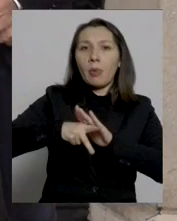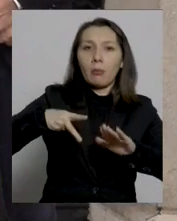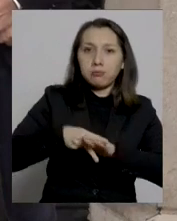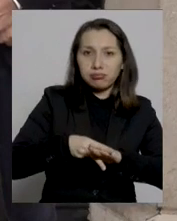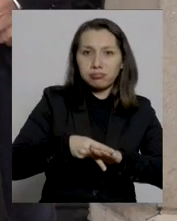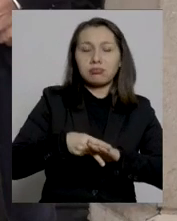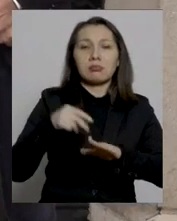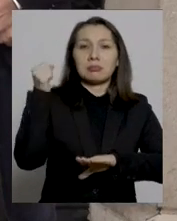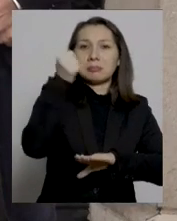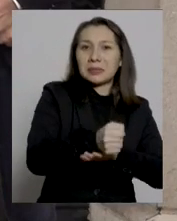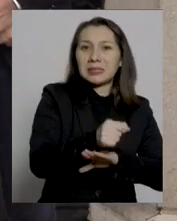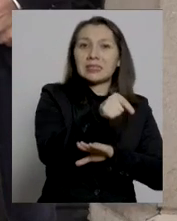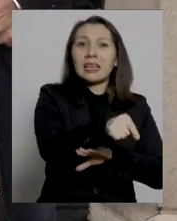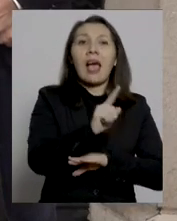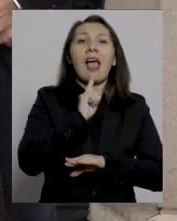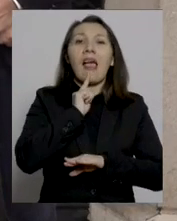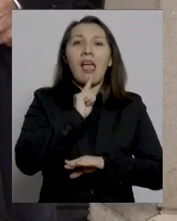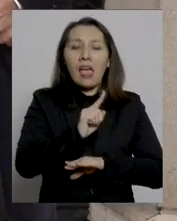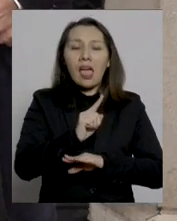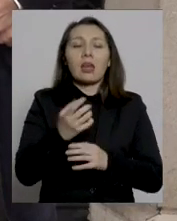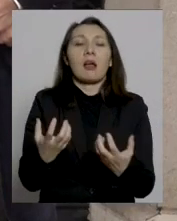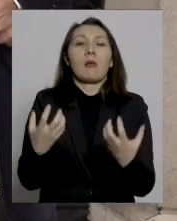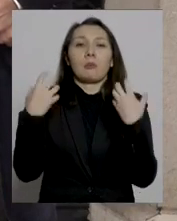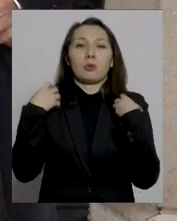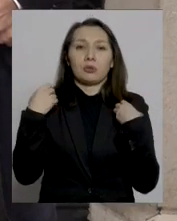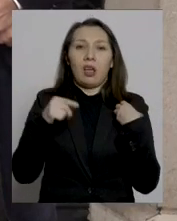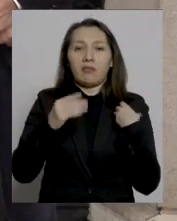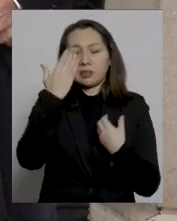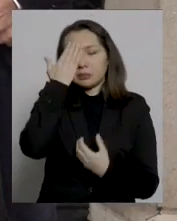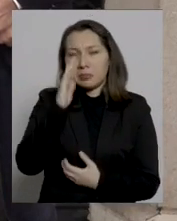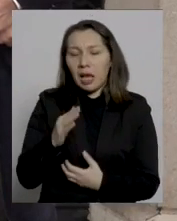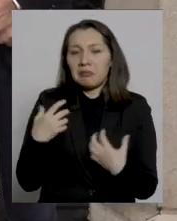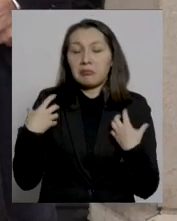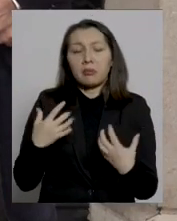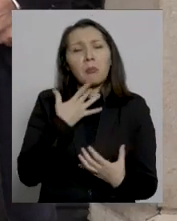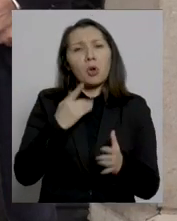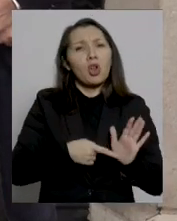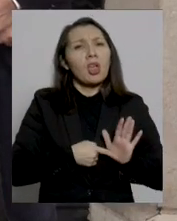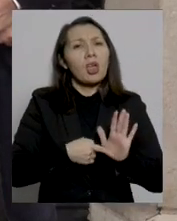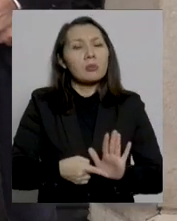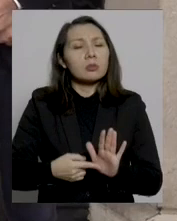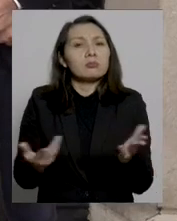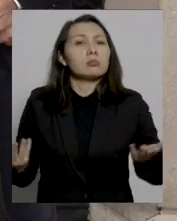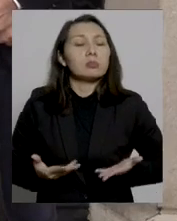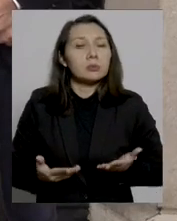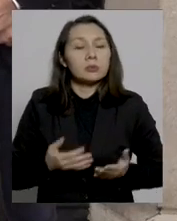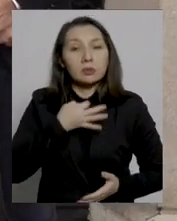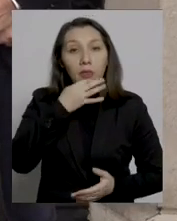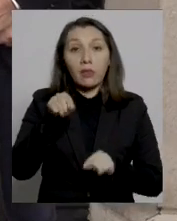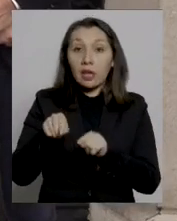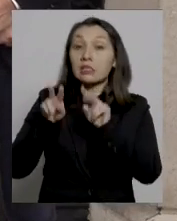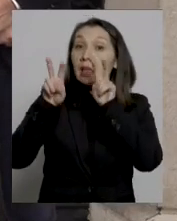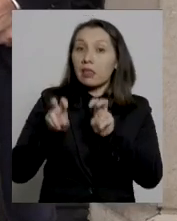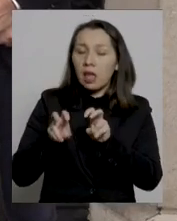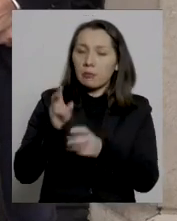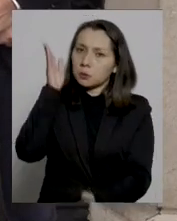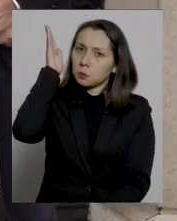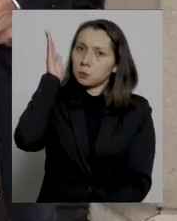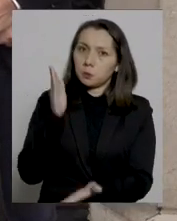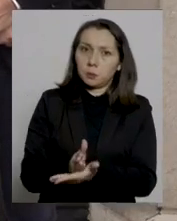frustrado en contra de quienes resulten responsables por esta conducta. ¿Por qué lo destaco? Porque en esta materia se va a